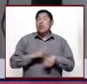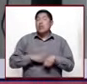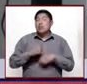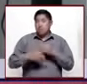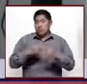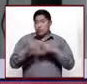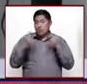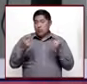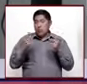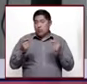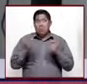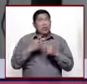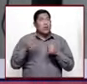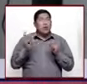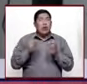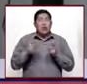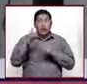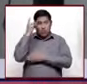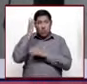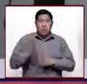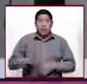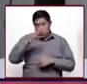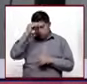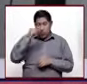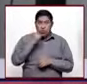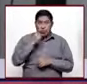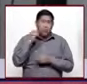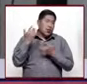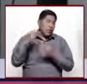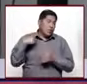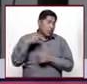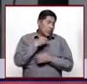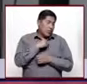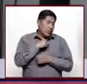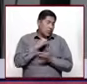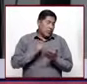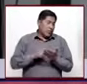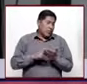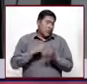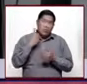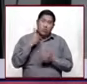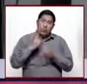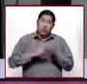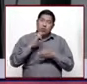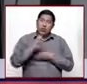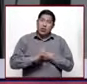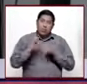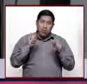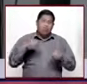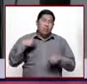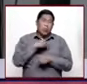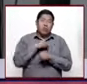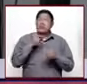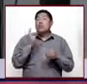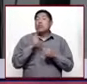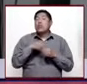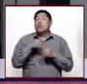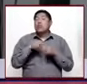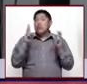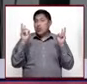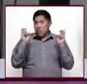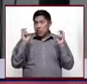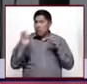lo antes posible, y así los bolivianos y bolivianas esperamos que este 1 de diciembre podamos participar también de temas que